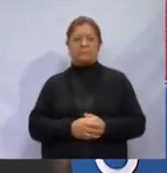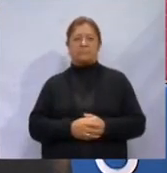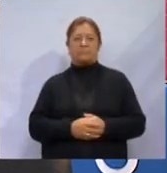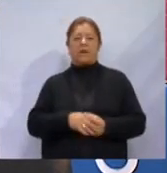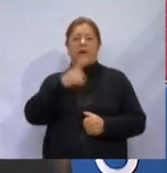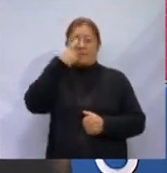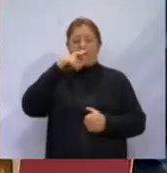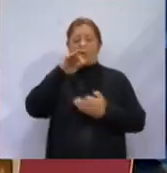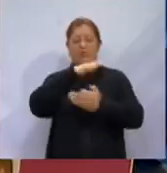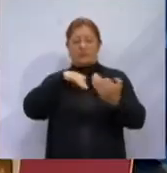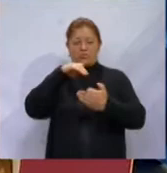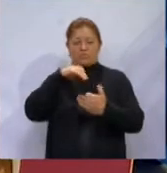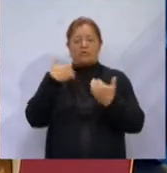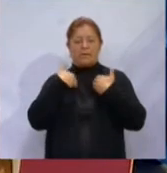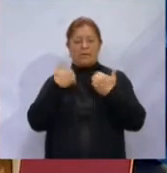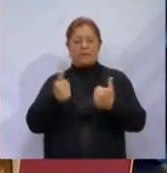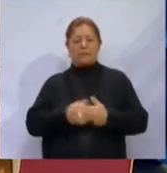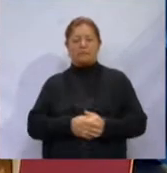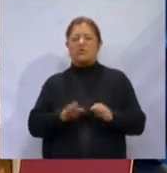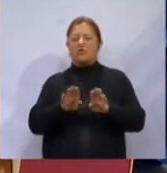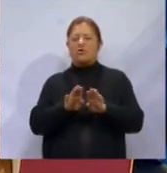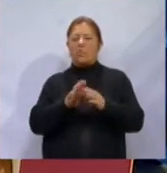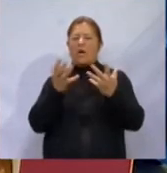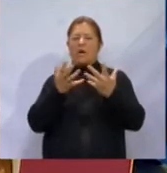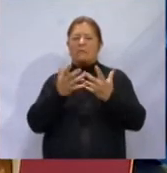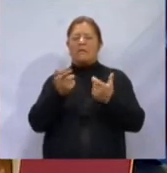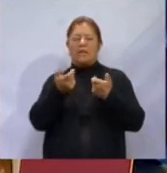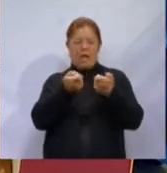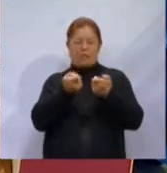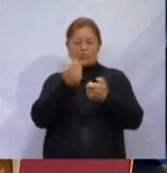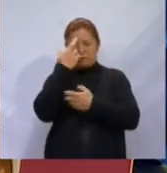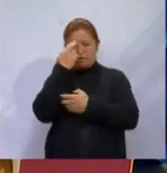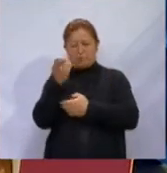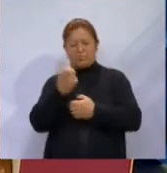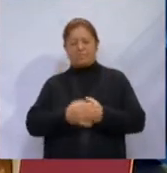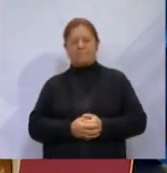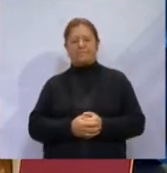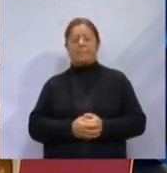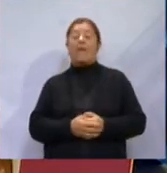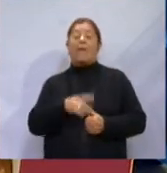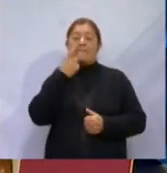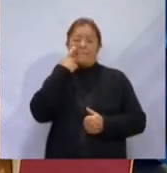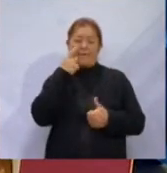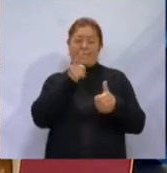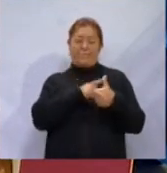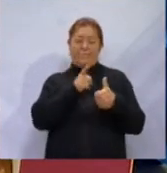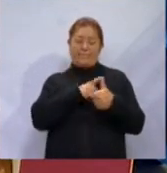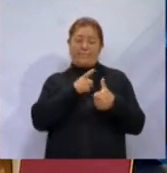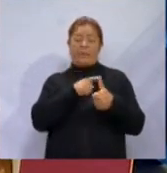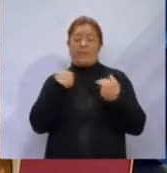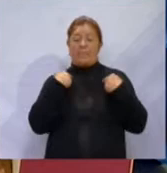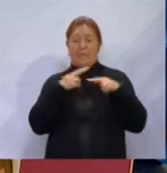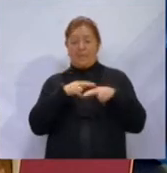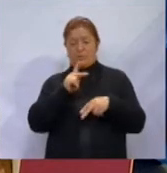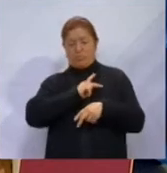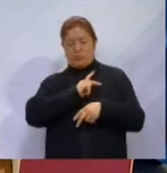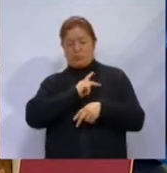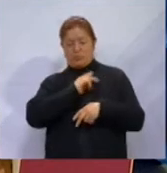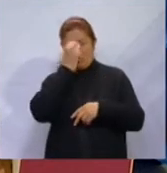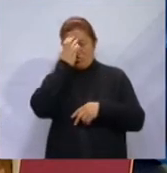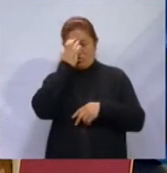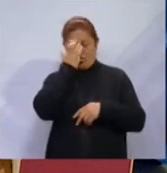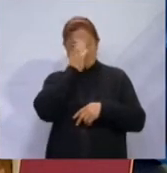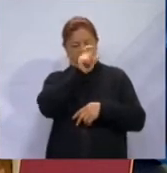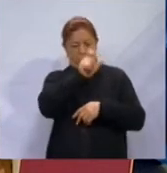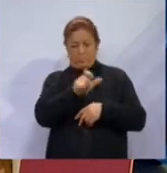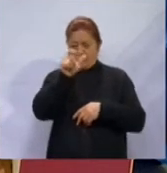poquito más claro, ¿cómo se realizan estos ajustes razonables? Mira, primero como maestros debemos de conocer las